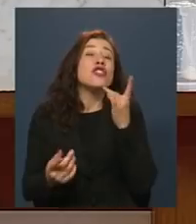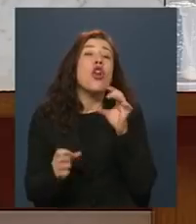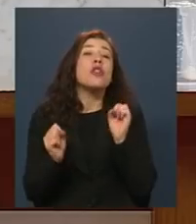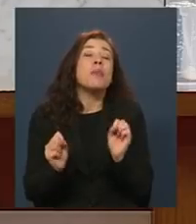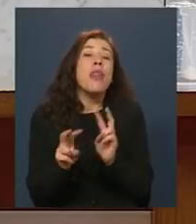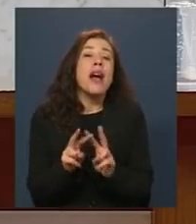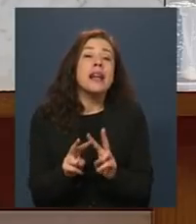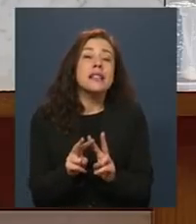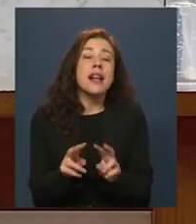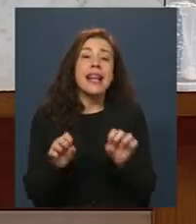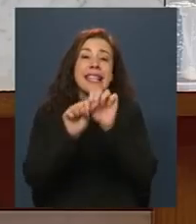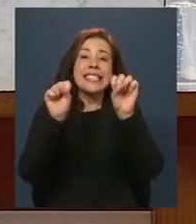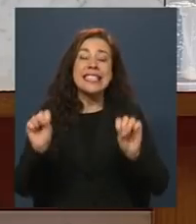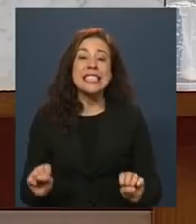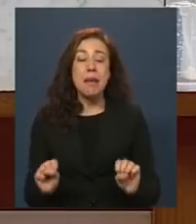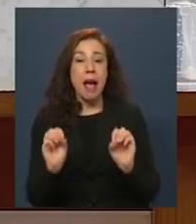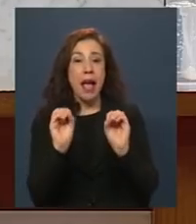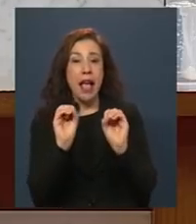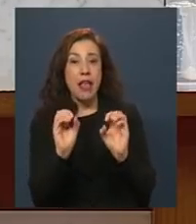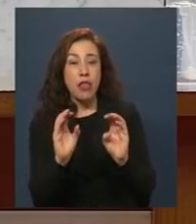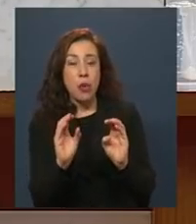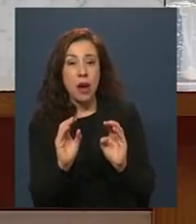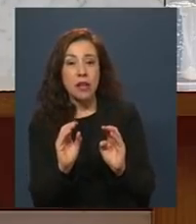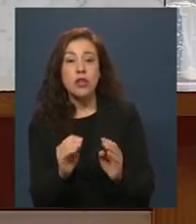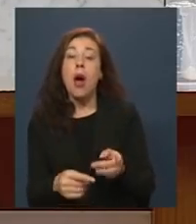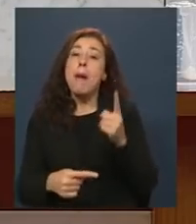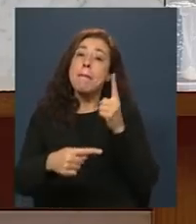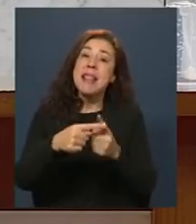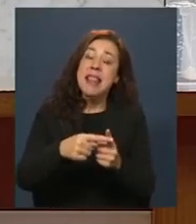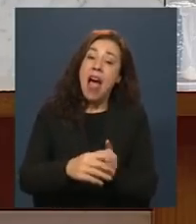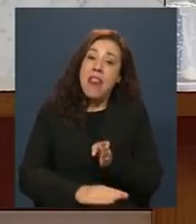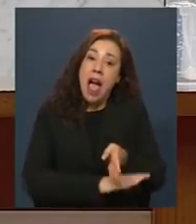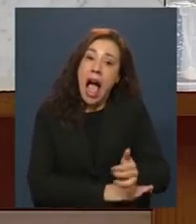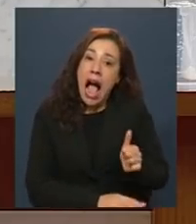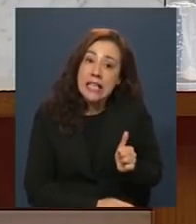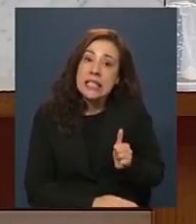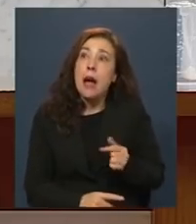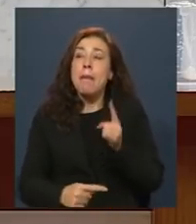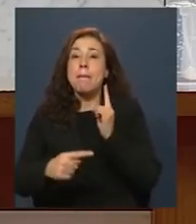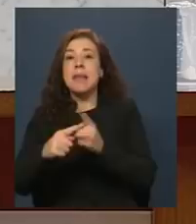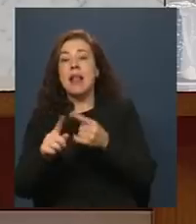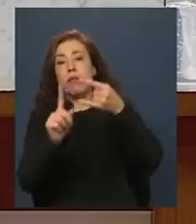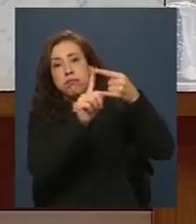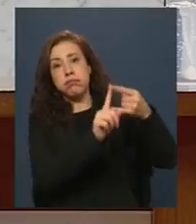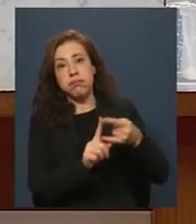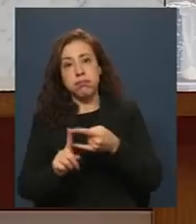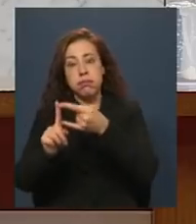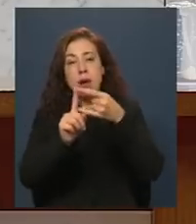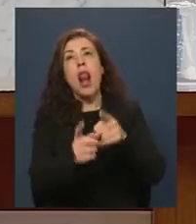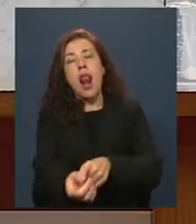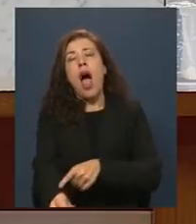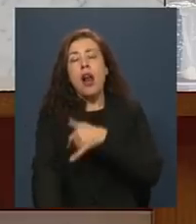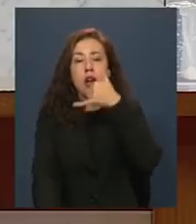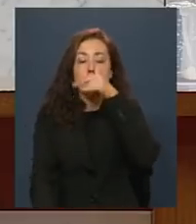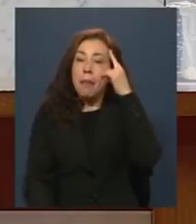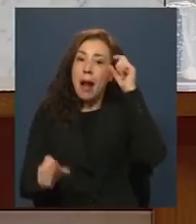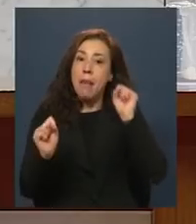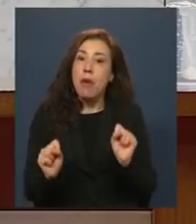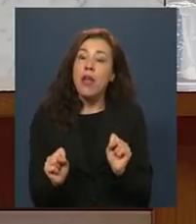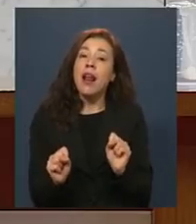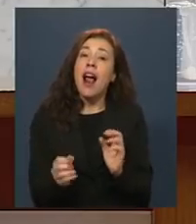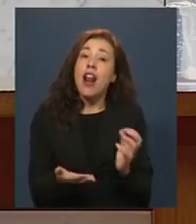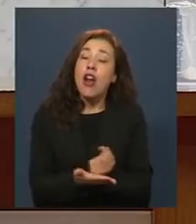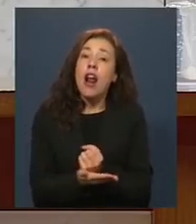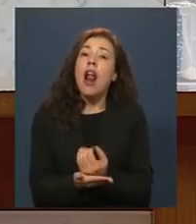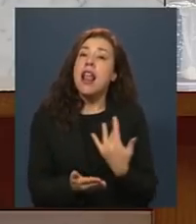implementar un sistema de educación, en parte presencial y en parte a distancia durante un largo tiempo. Para conseguirlo es fundamental